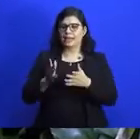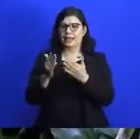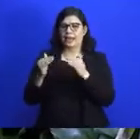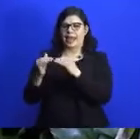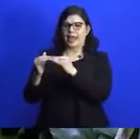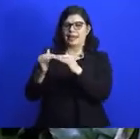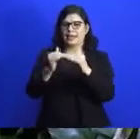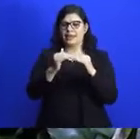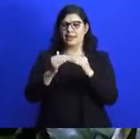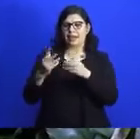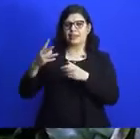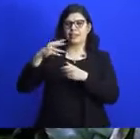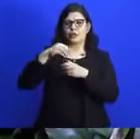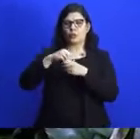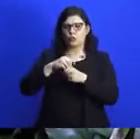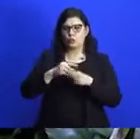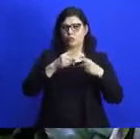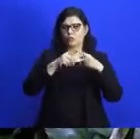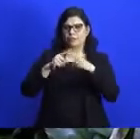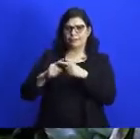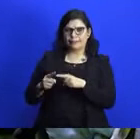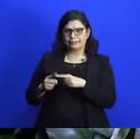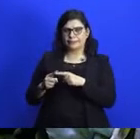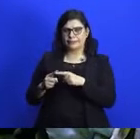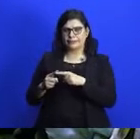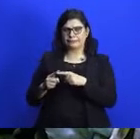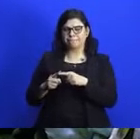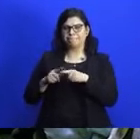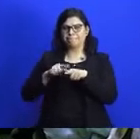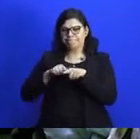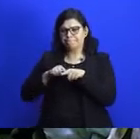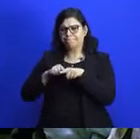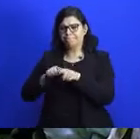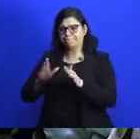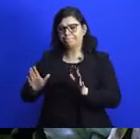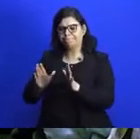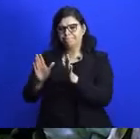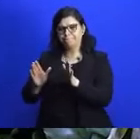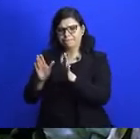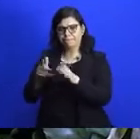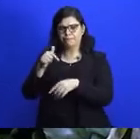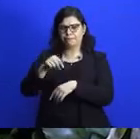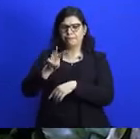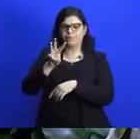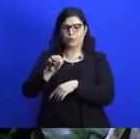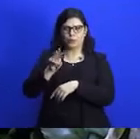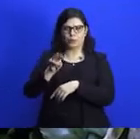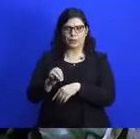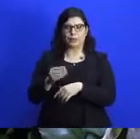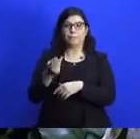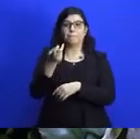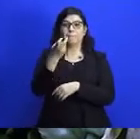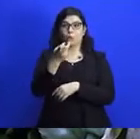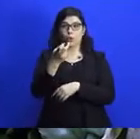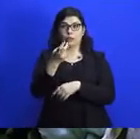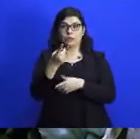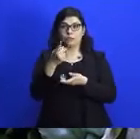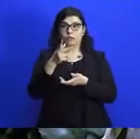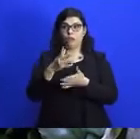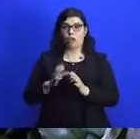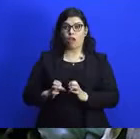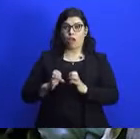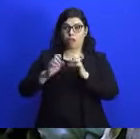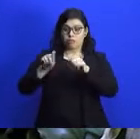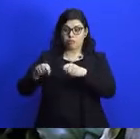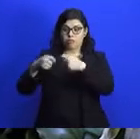la inclusión en Walmart, pero también más allá. Por ello, hemos implementado ajustes en la infraestructura de